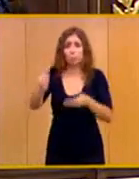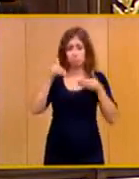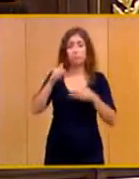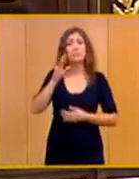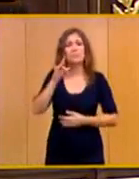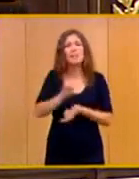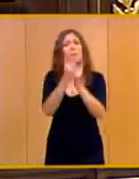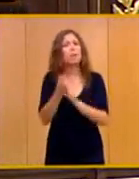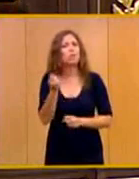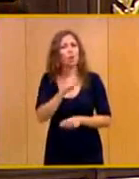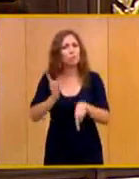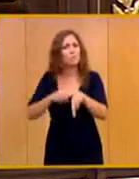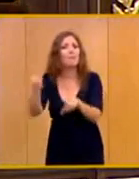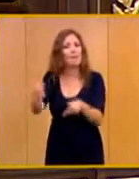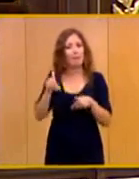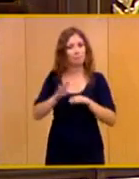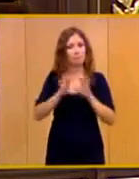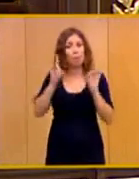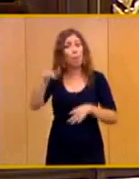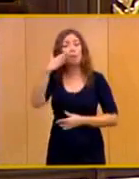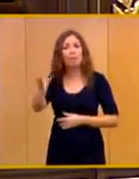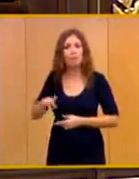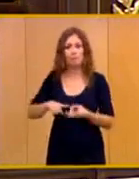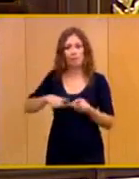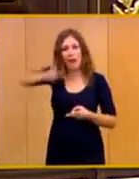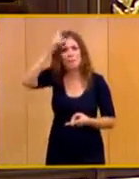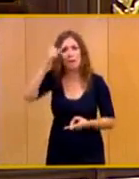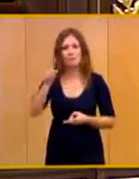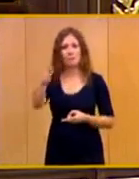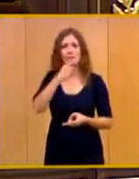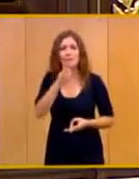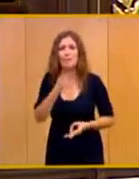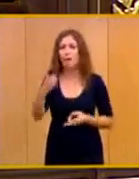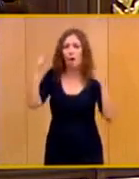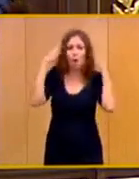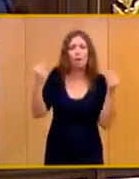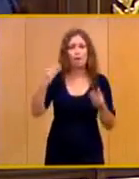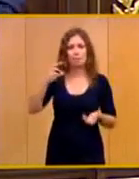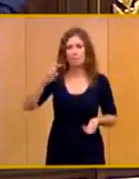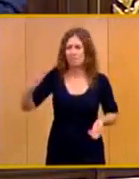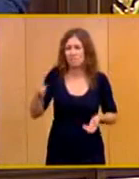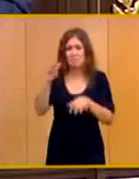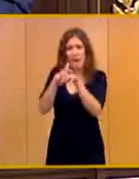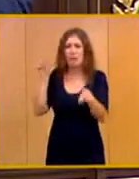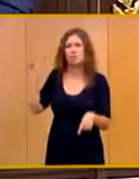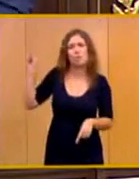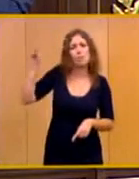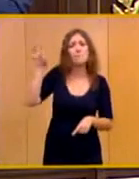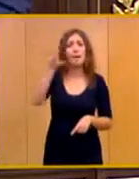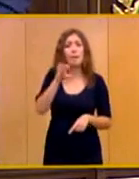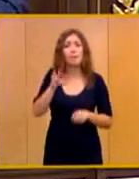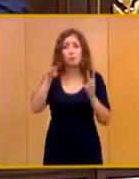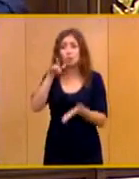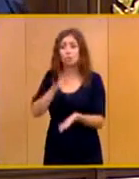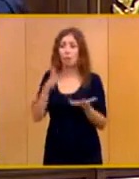cambiar, adelantar, como Francia, como Alemania, como Inglaterra, como Holanda, como la inmensa mayoría de los países ante las dificultades